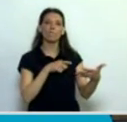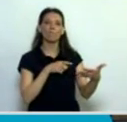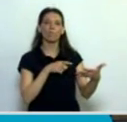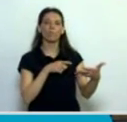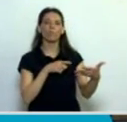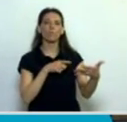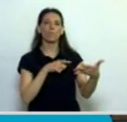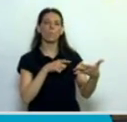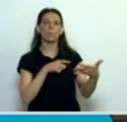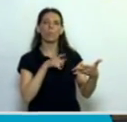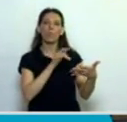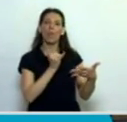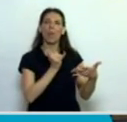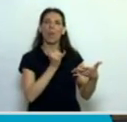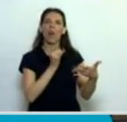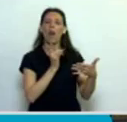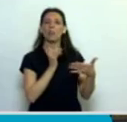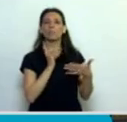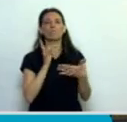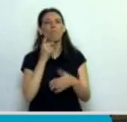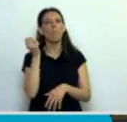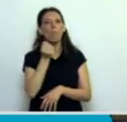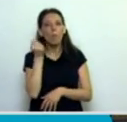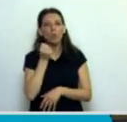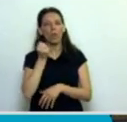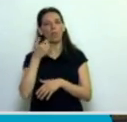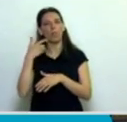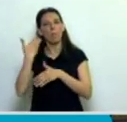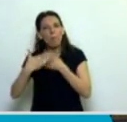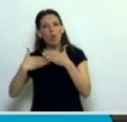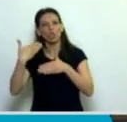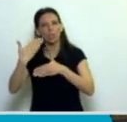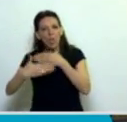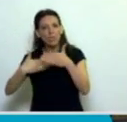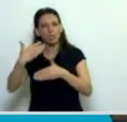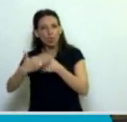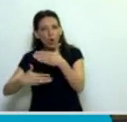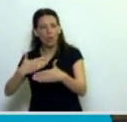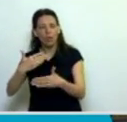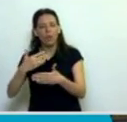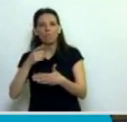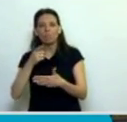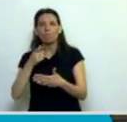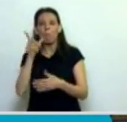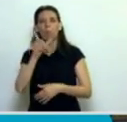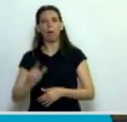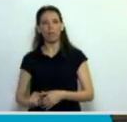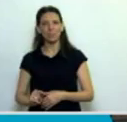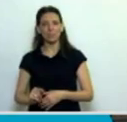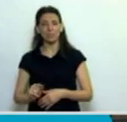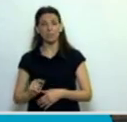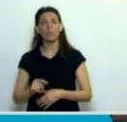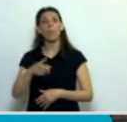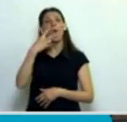constituye un eslabón más en el importante proceso que se dio en nuestro país desde